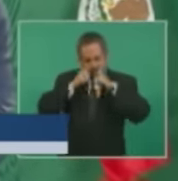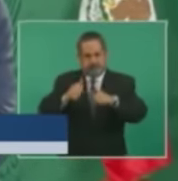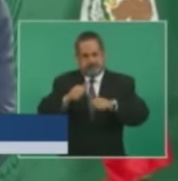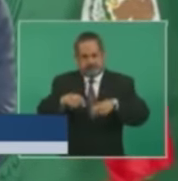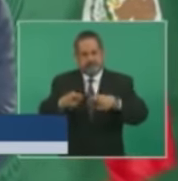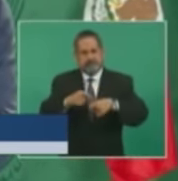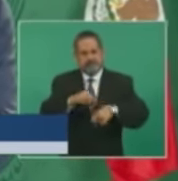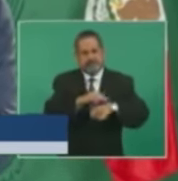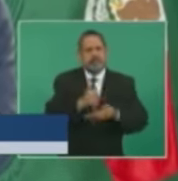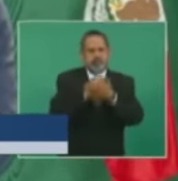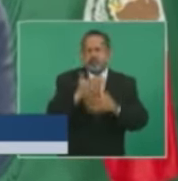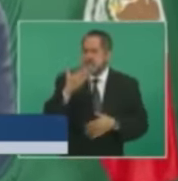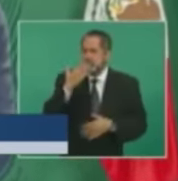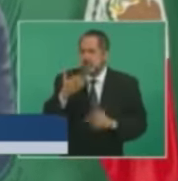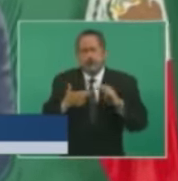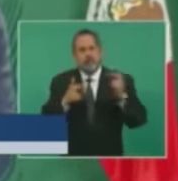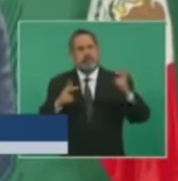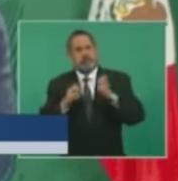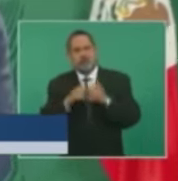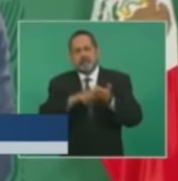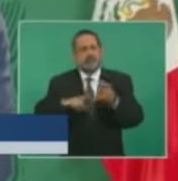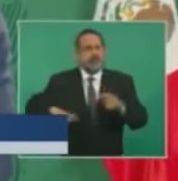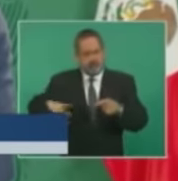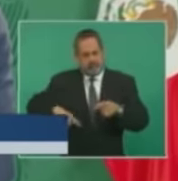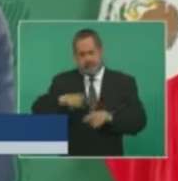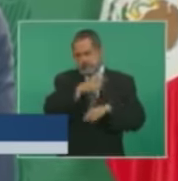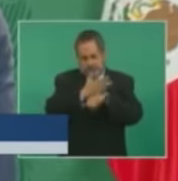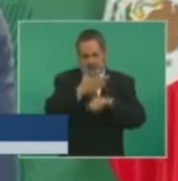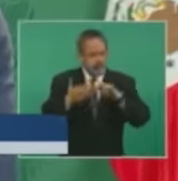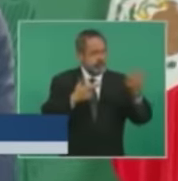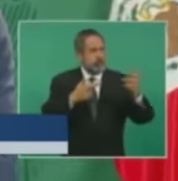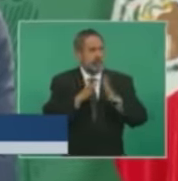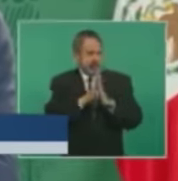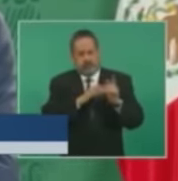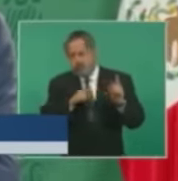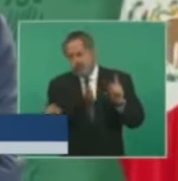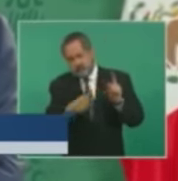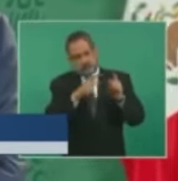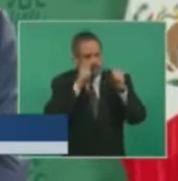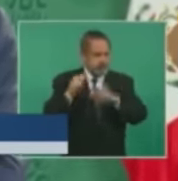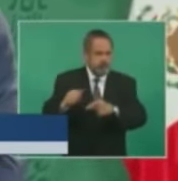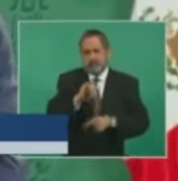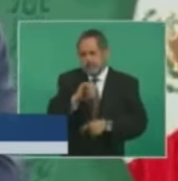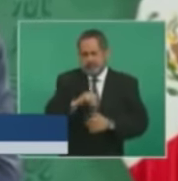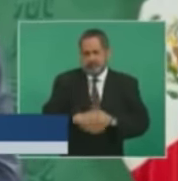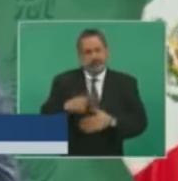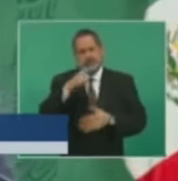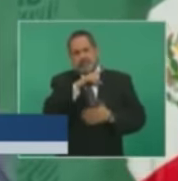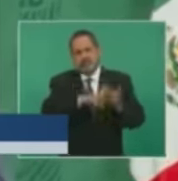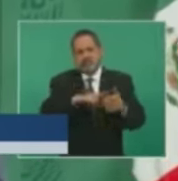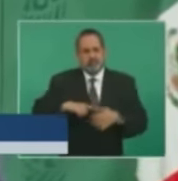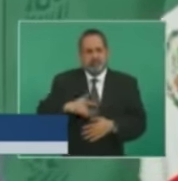detalle y creo de verdad que no es necesario. Si quería hacer eso, yo creo que había otras vías jurídicas mucho más